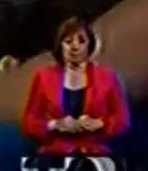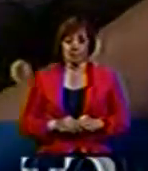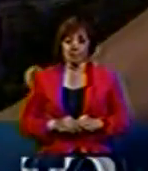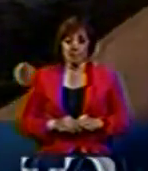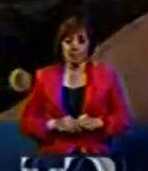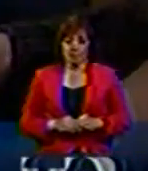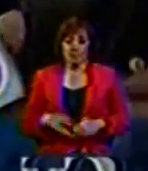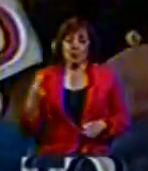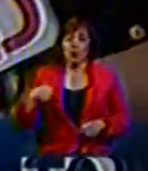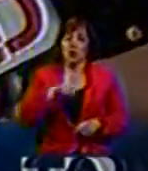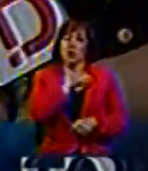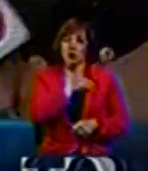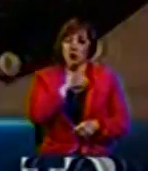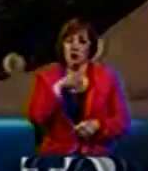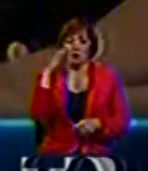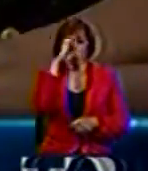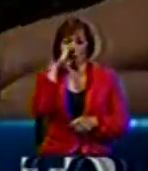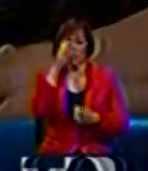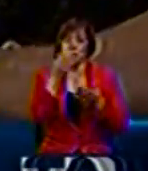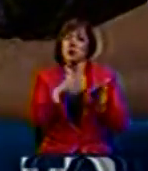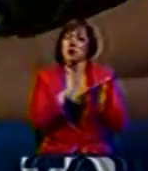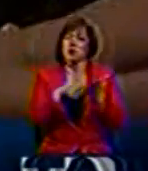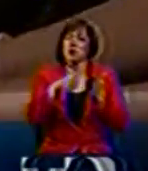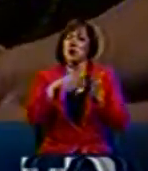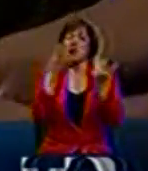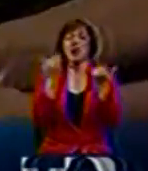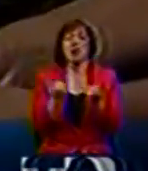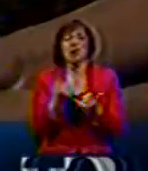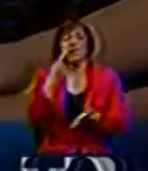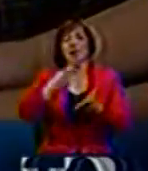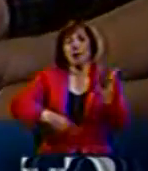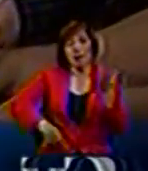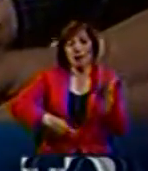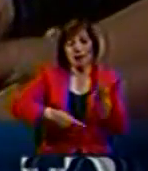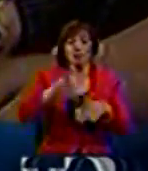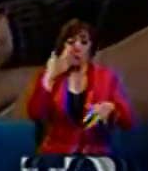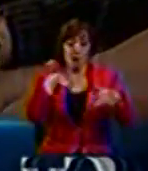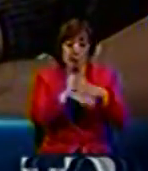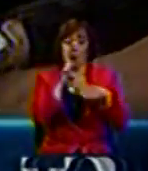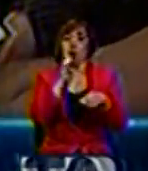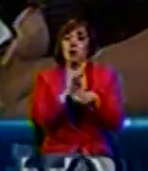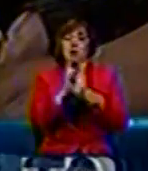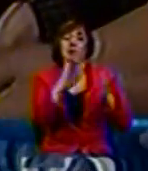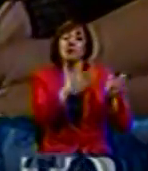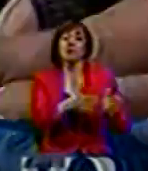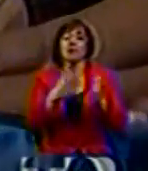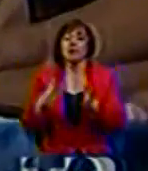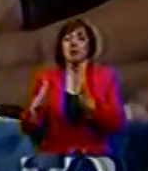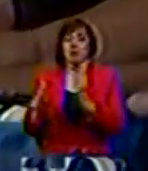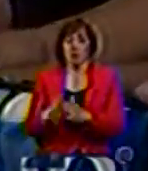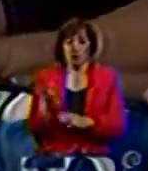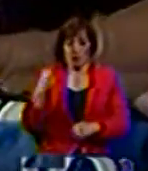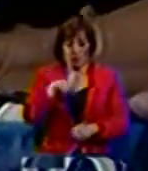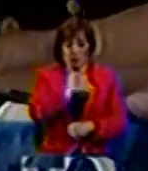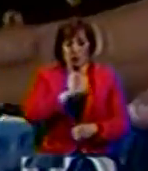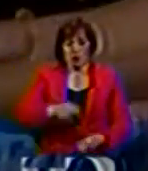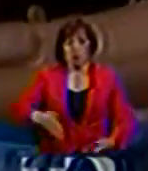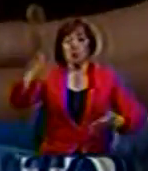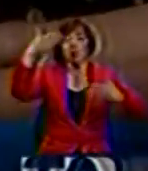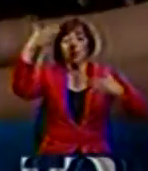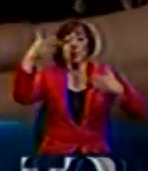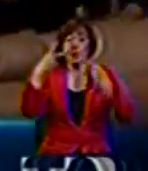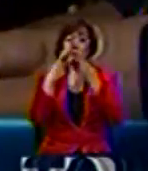Definitivamente lo que nosotros buscamos como ministerio es una migración ordenada y segura. Y parte de eso han sido las políticas públicas que